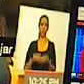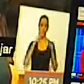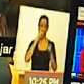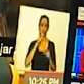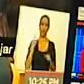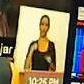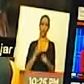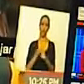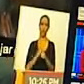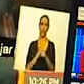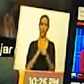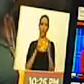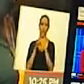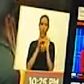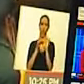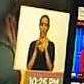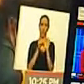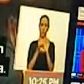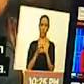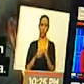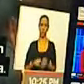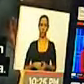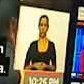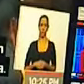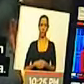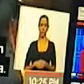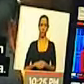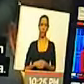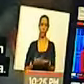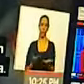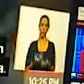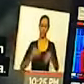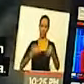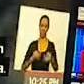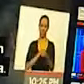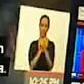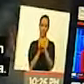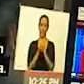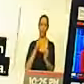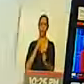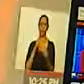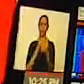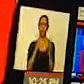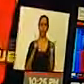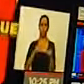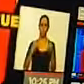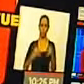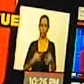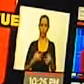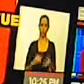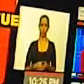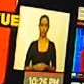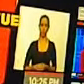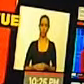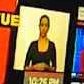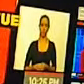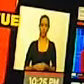trabajar unidos para asegurar una transición política y democrática efectiva.